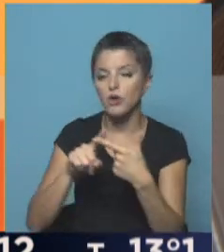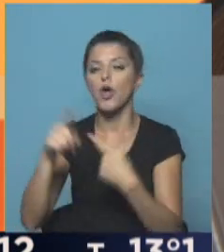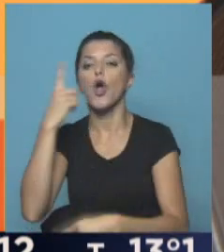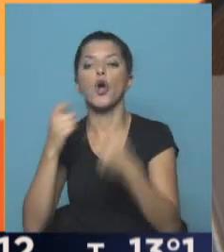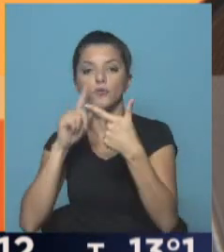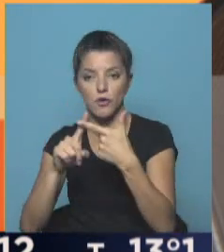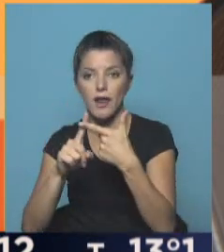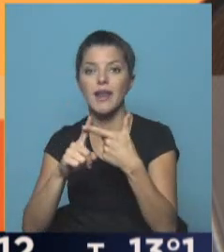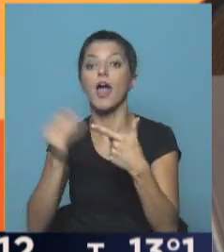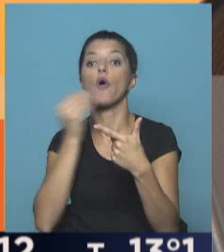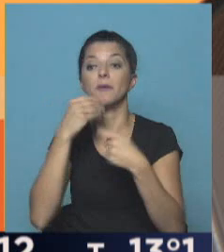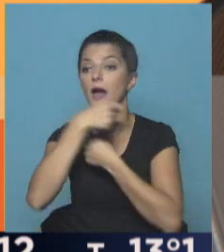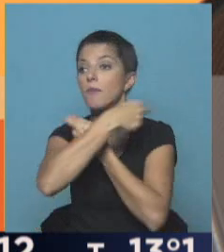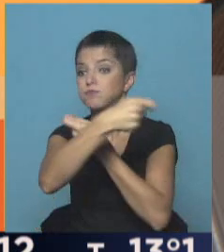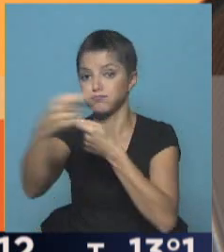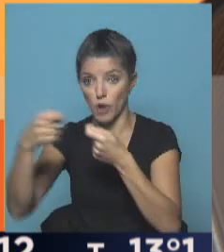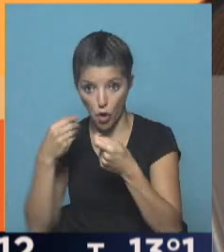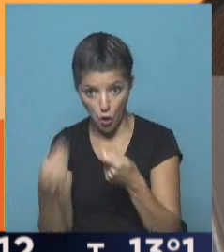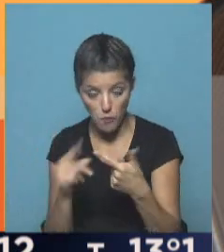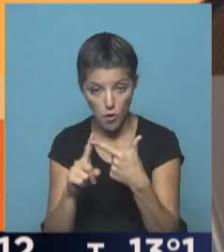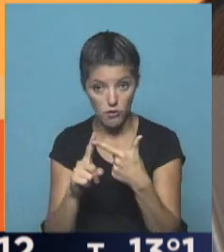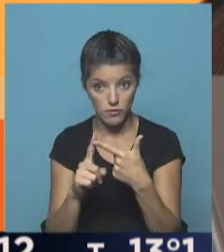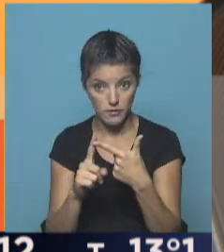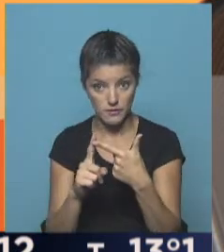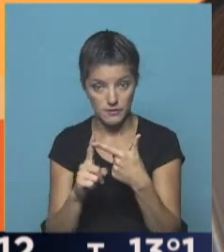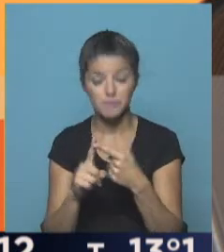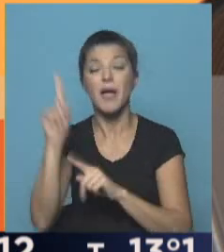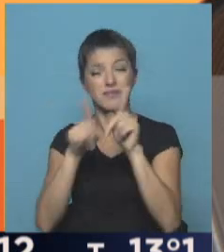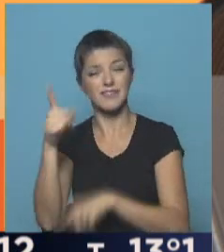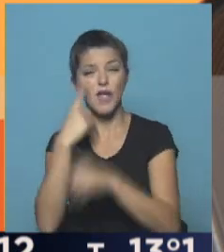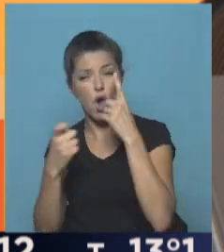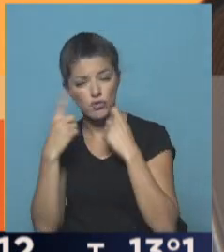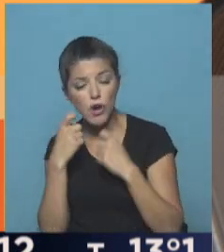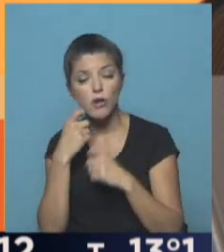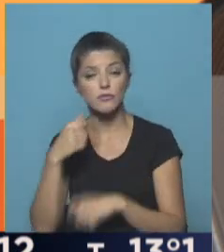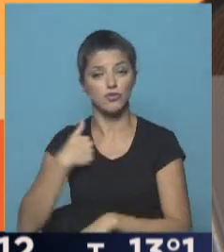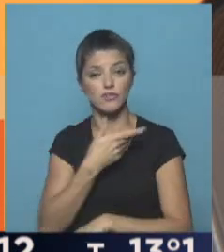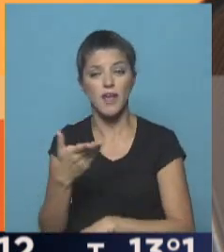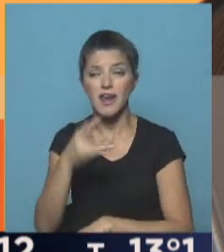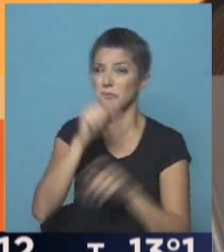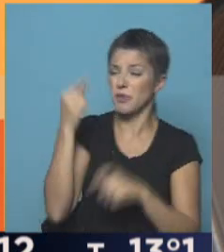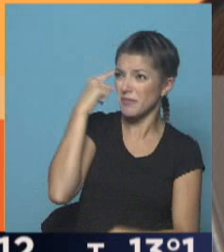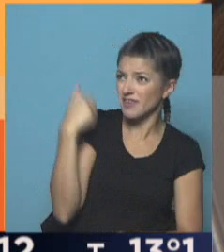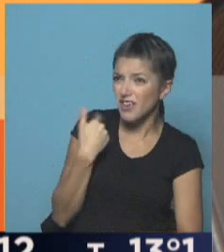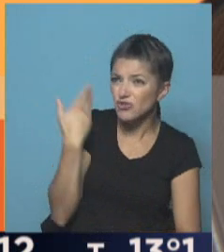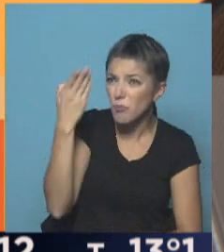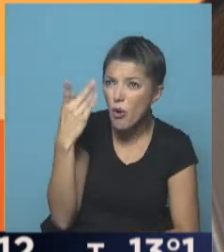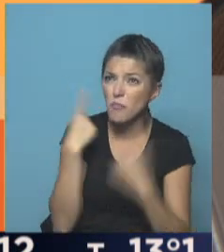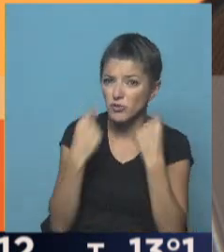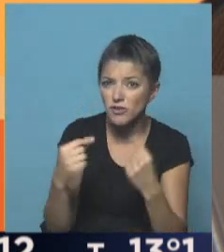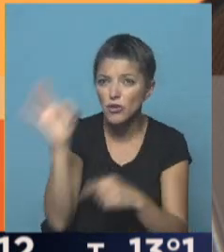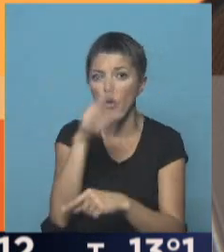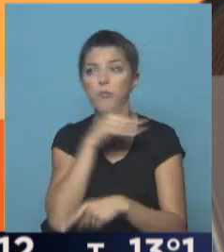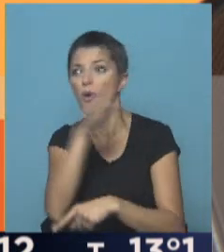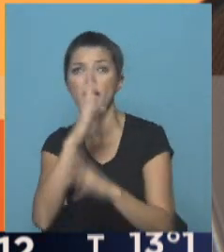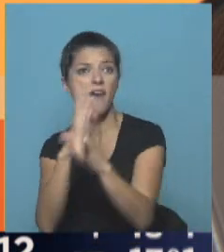entrega de comida, la distribución de comida. En muchos casos este control social lleva a la gente a plantearse ¿qué hago? ¿Voy a protestar o voy a hacer la fila